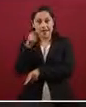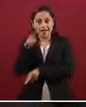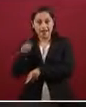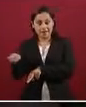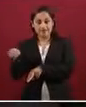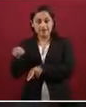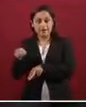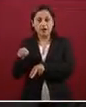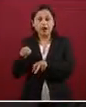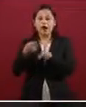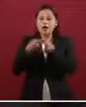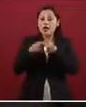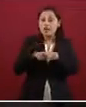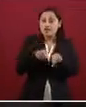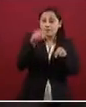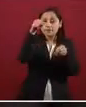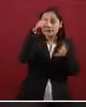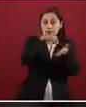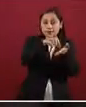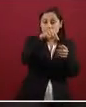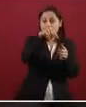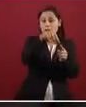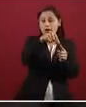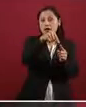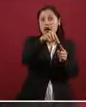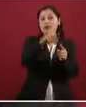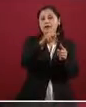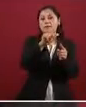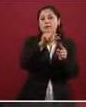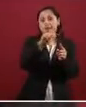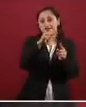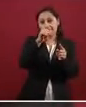desde Palenque. Bueno, se tiene la concesión